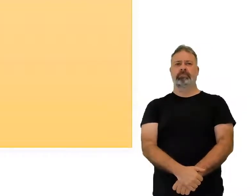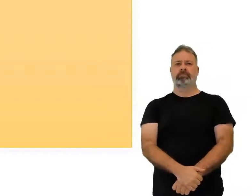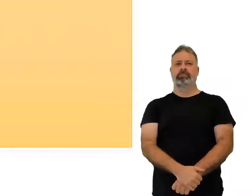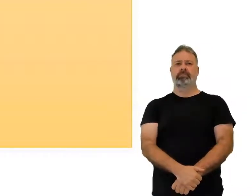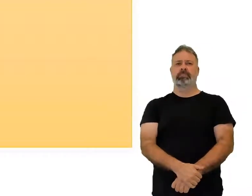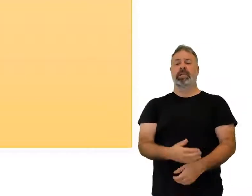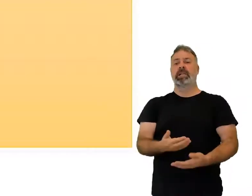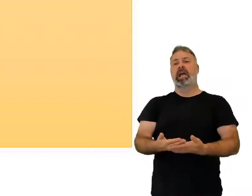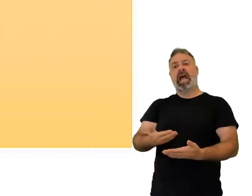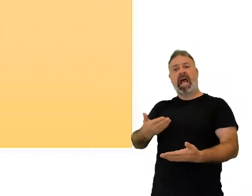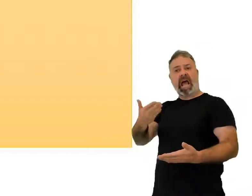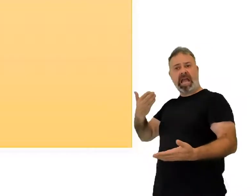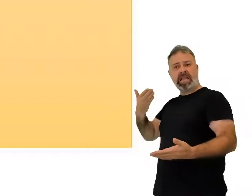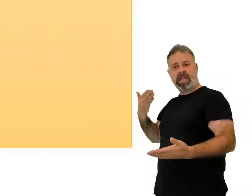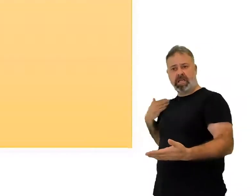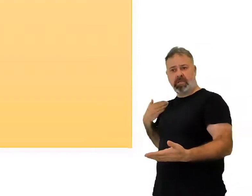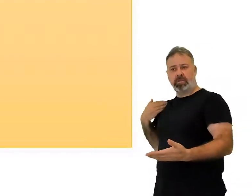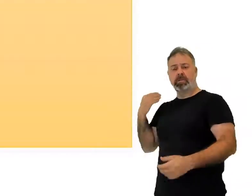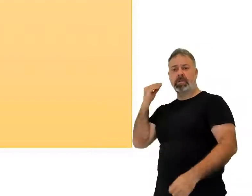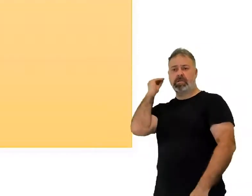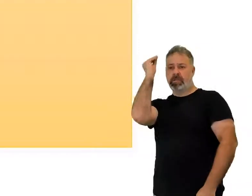precede al pensamiento,